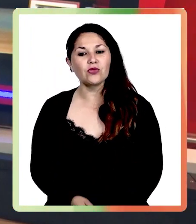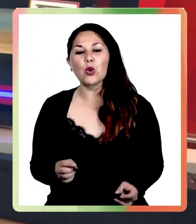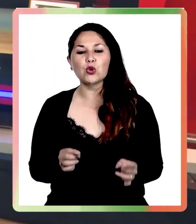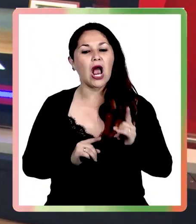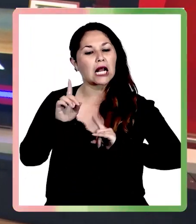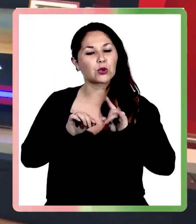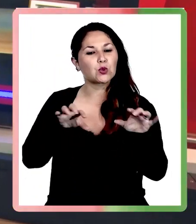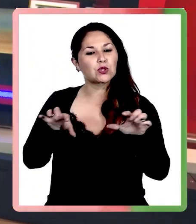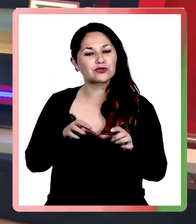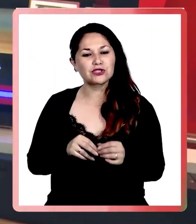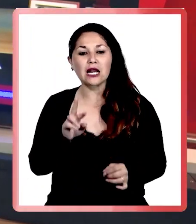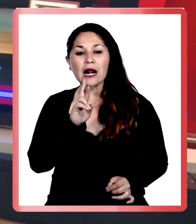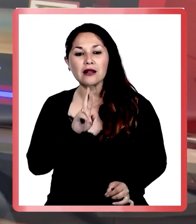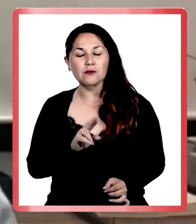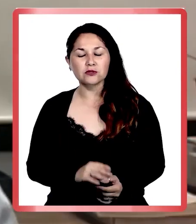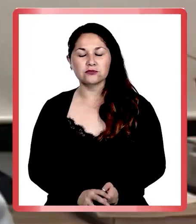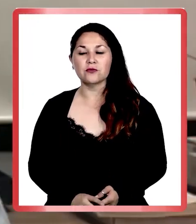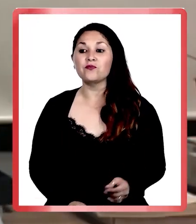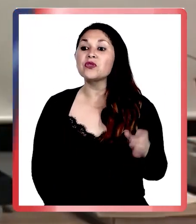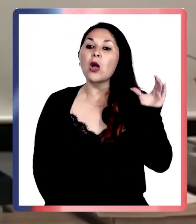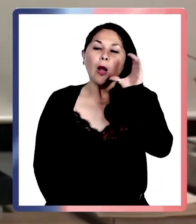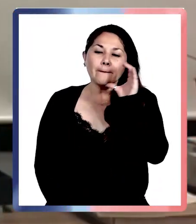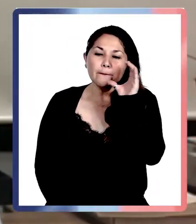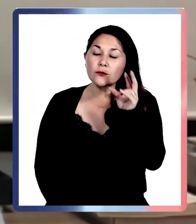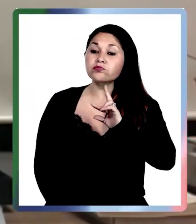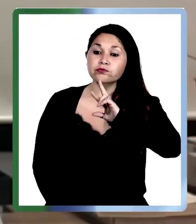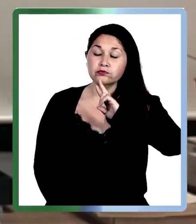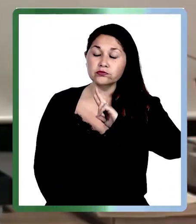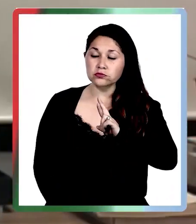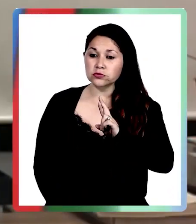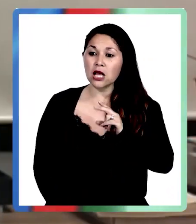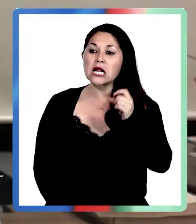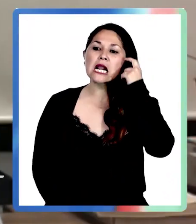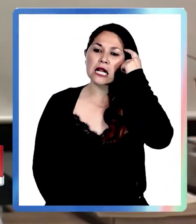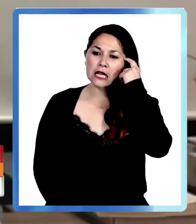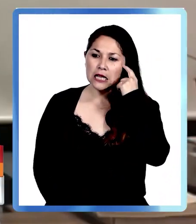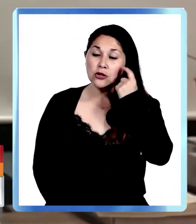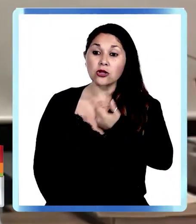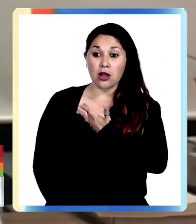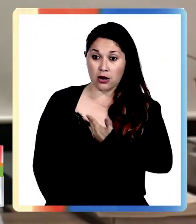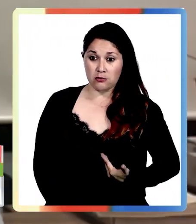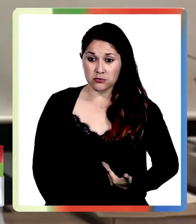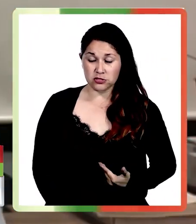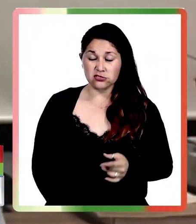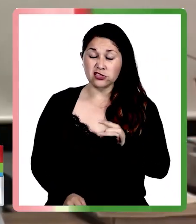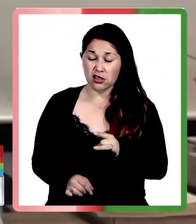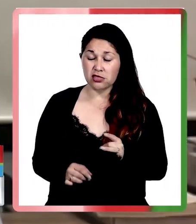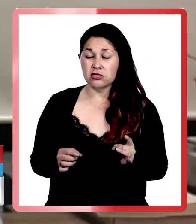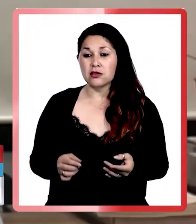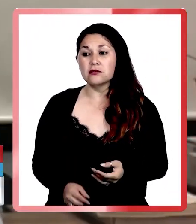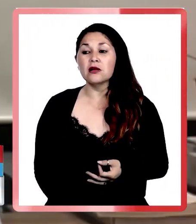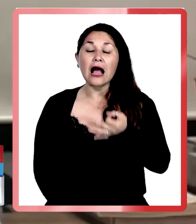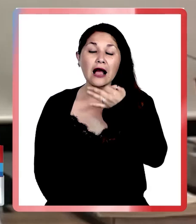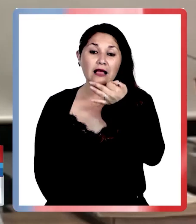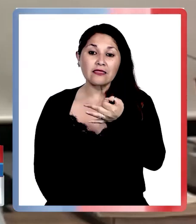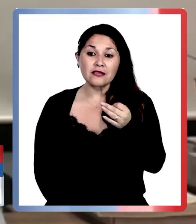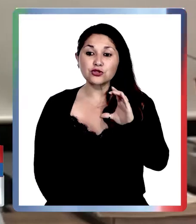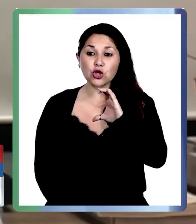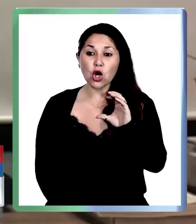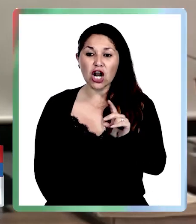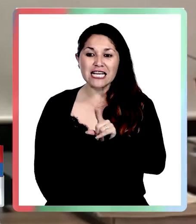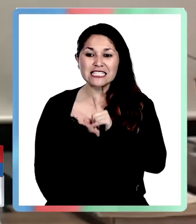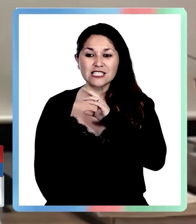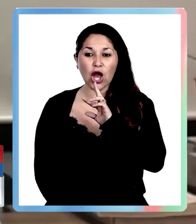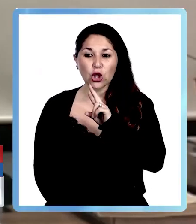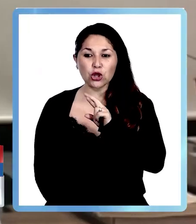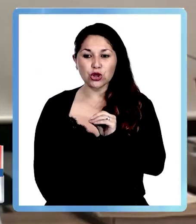¿O aquí hay puntos de salida? Buscando los puntos de salida, yo creo que el presidente de la Comisión de Salud del Senado, el senador Juan Luis